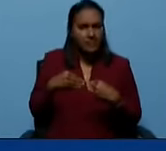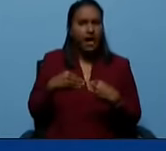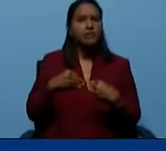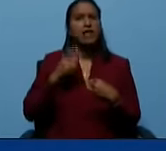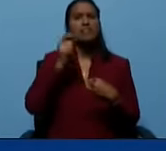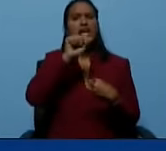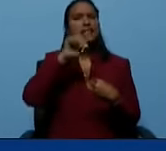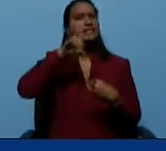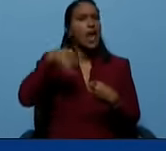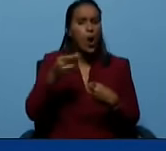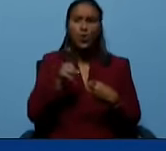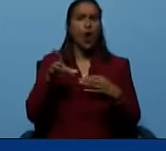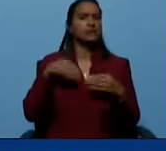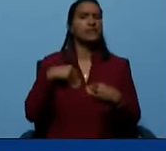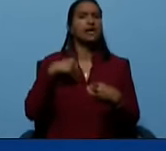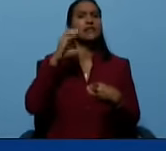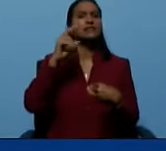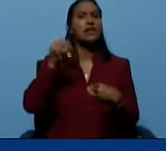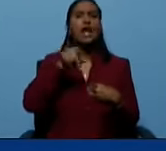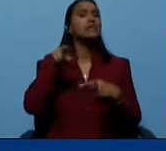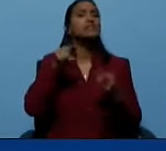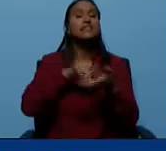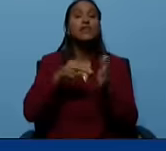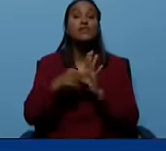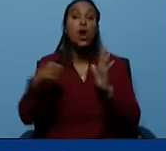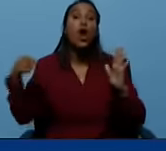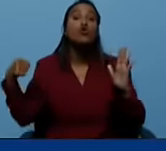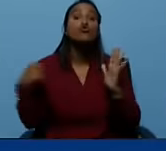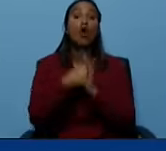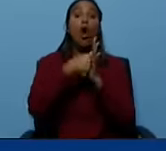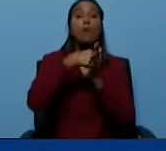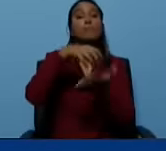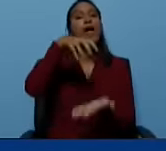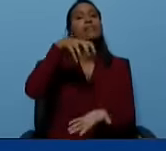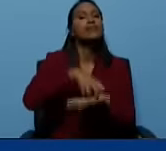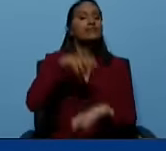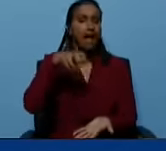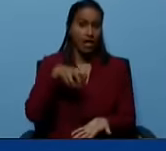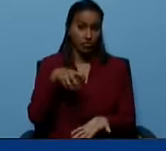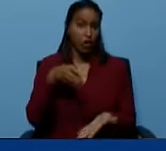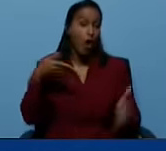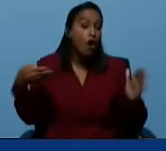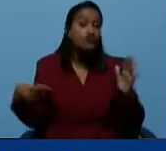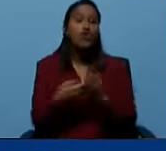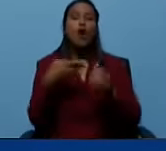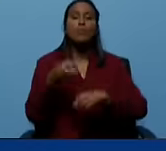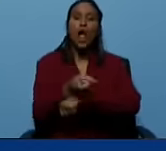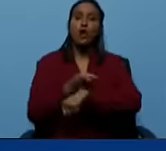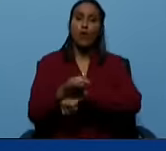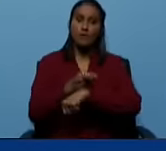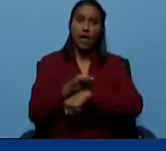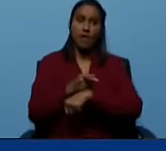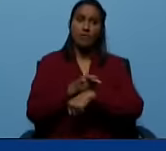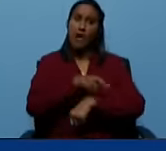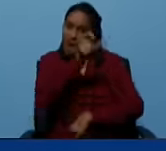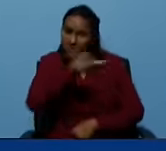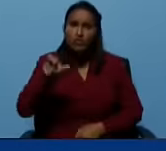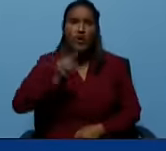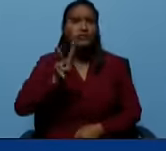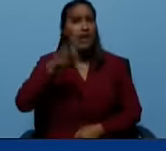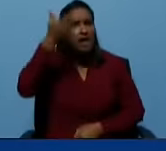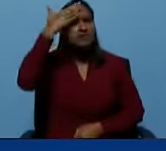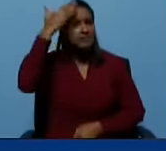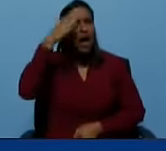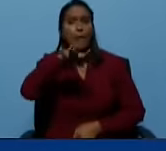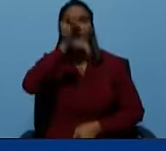Es un golpe contra los poderes del Estado, es un golpe contra el Estado. Y Venezuela lo entiende.